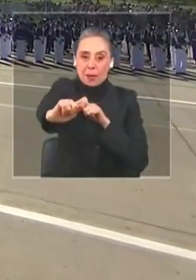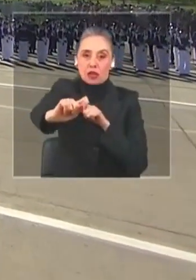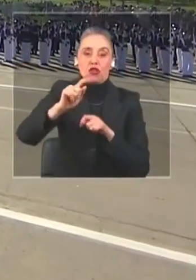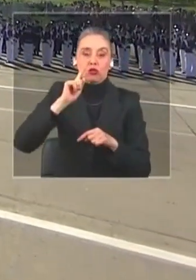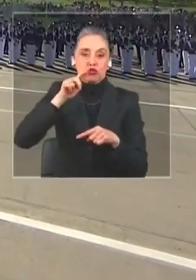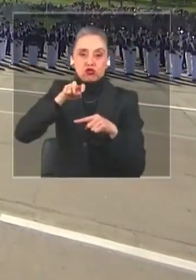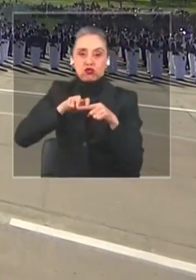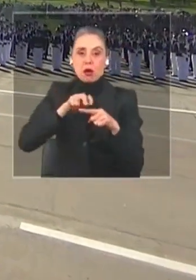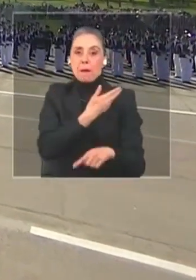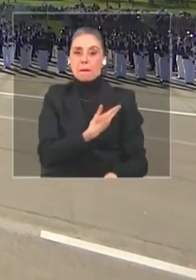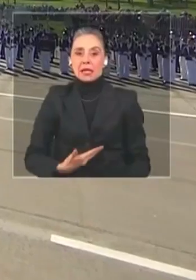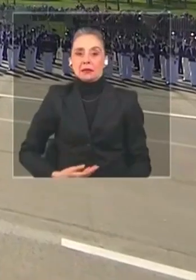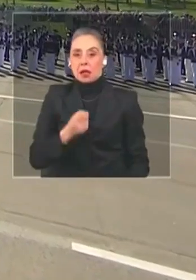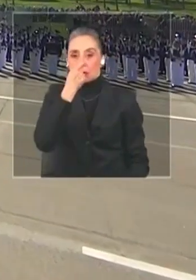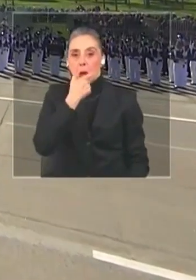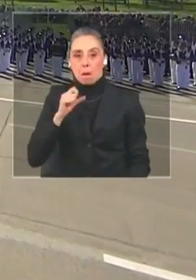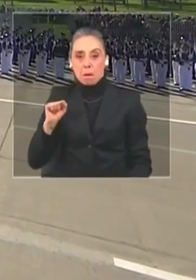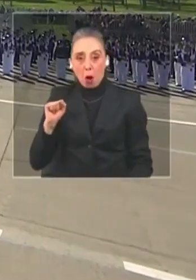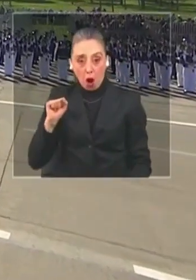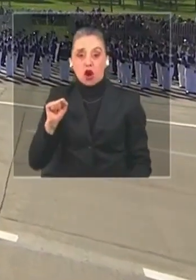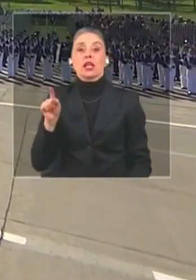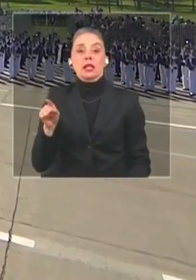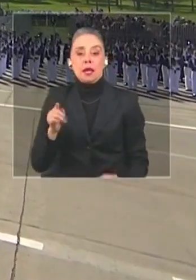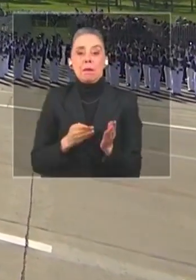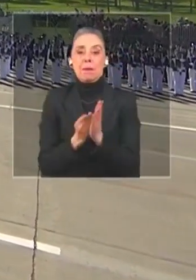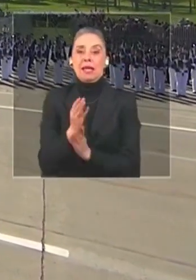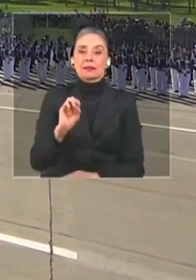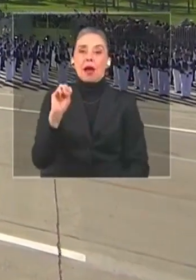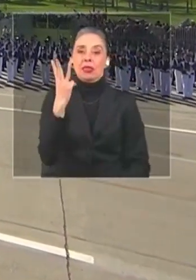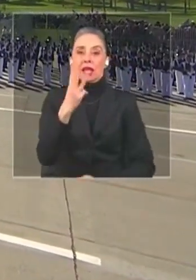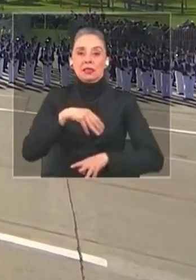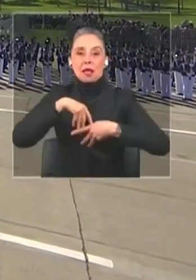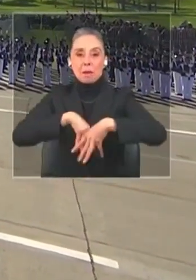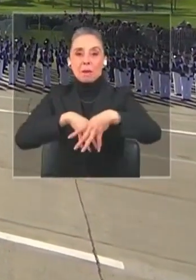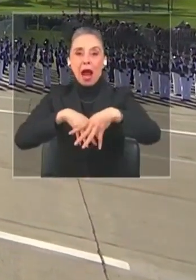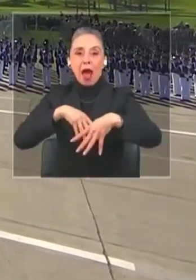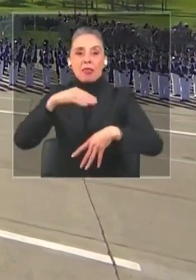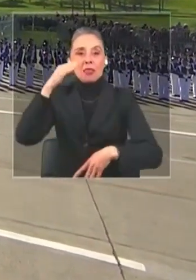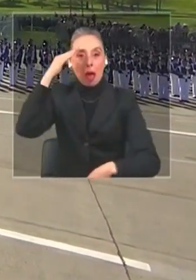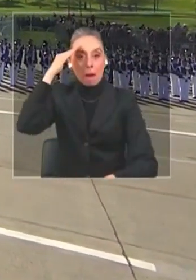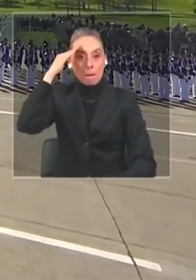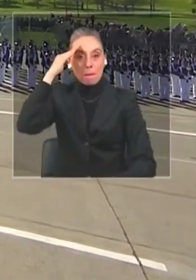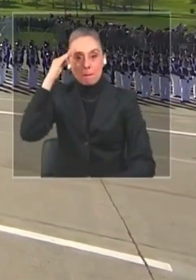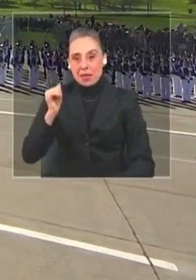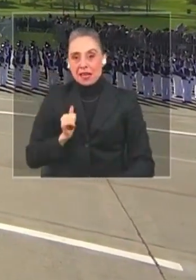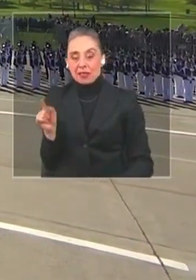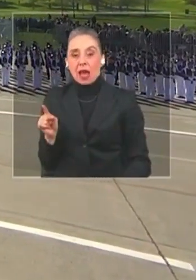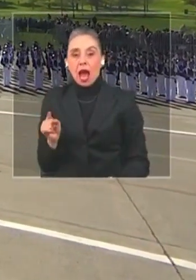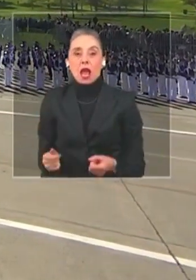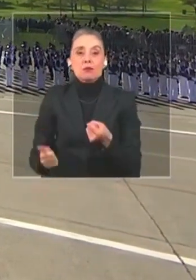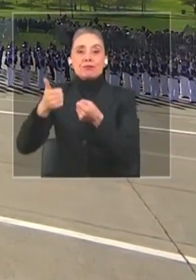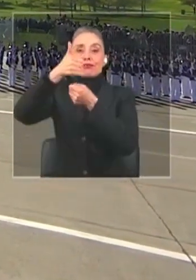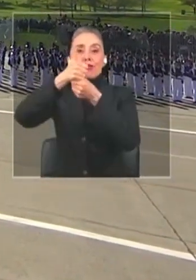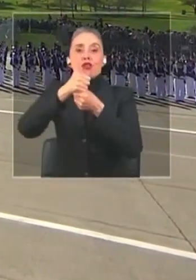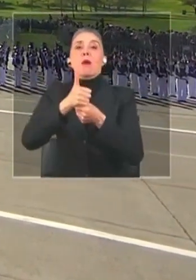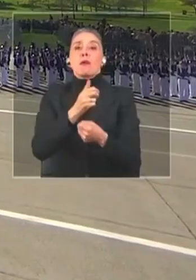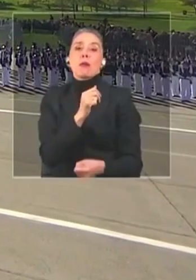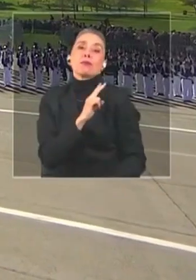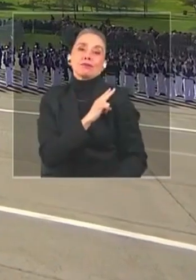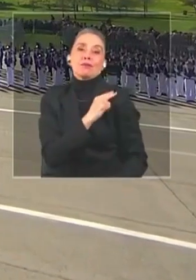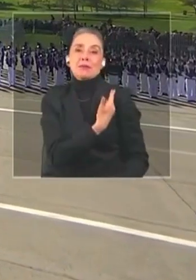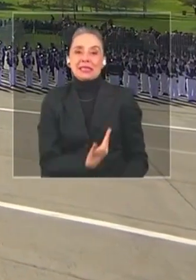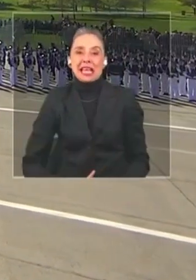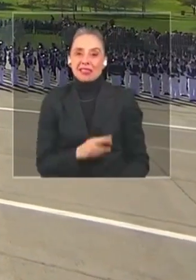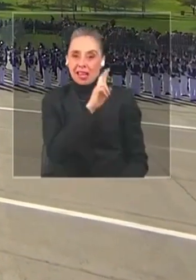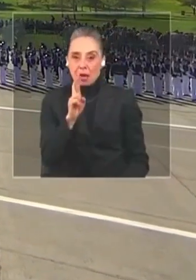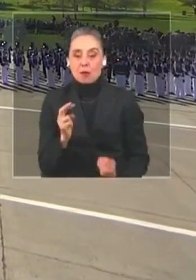presidente Gabriel Boric Font, que va a encabezar su tercera parada militar como presidente de la República, acompañado además de buena